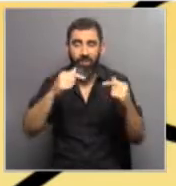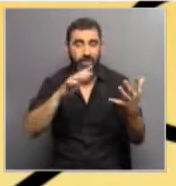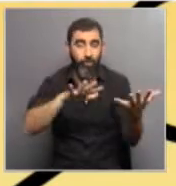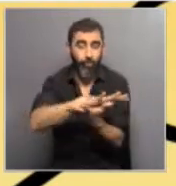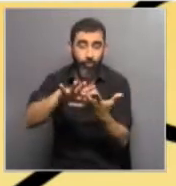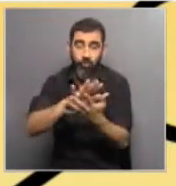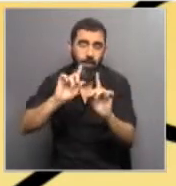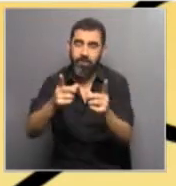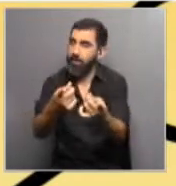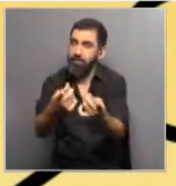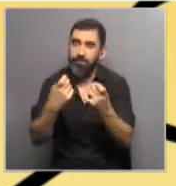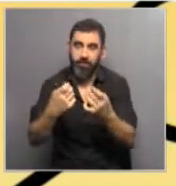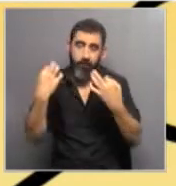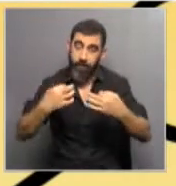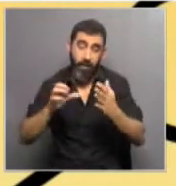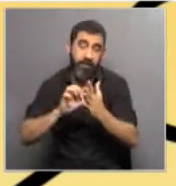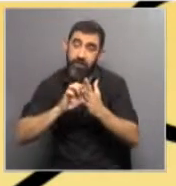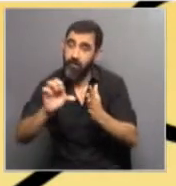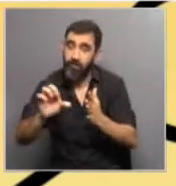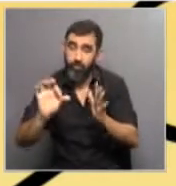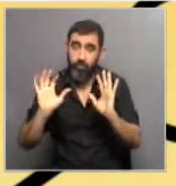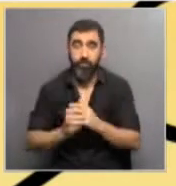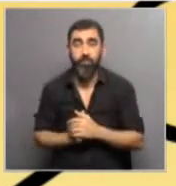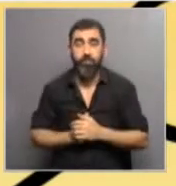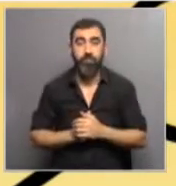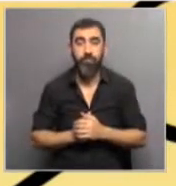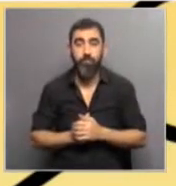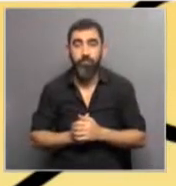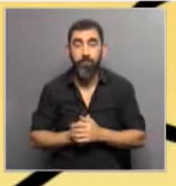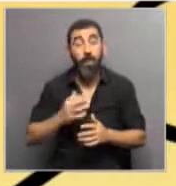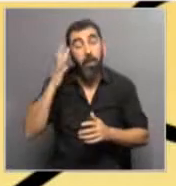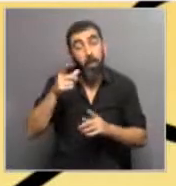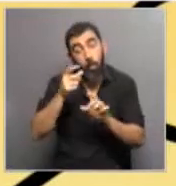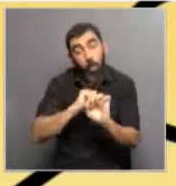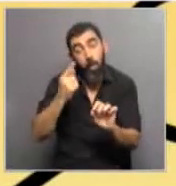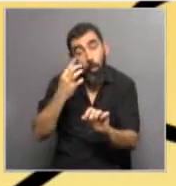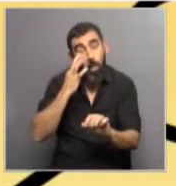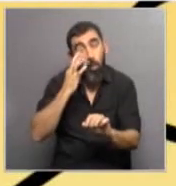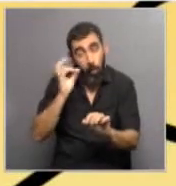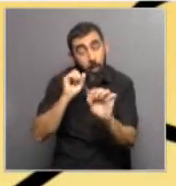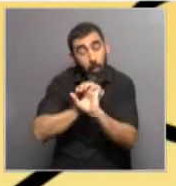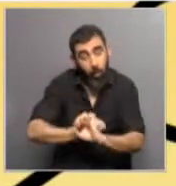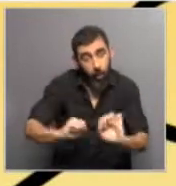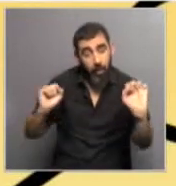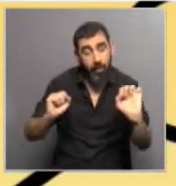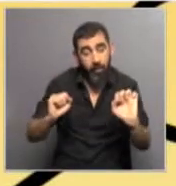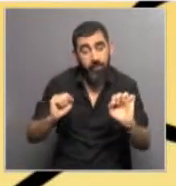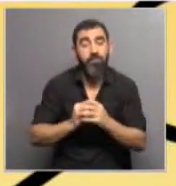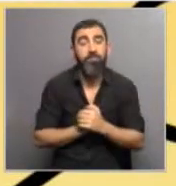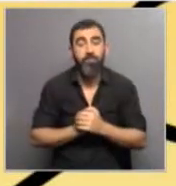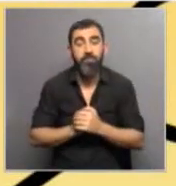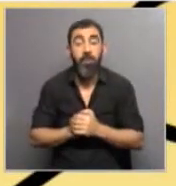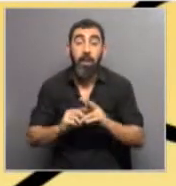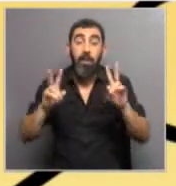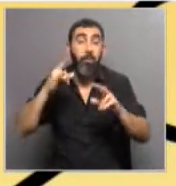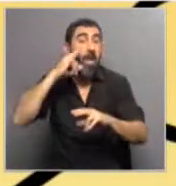acceso a los servicios que son de estos tiempos. Entonces, pero creemos que es una de las alternativas, es una de las posibilidades y lo estamos viendo en lechería. De